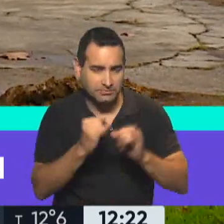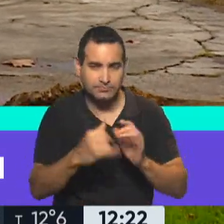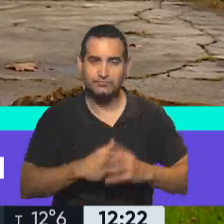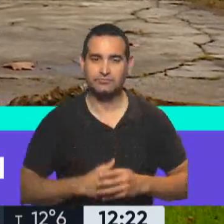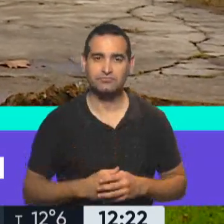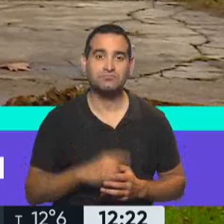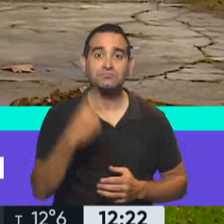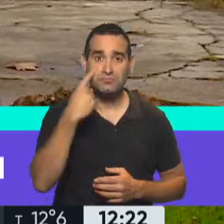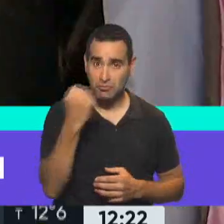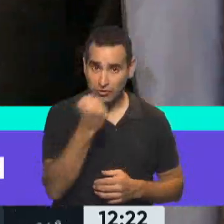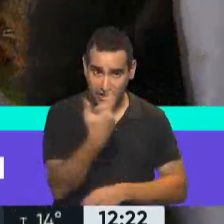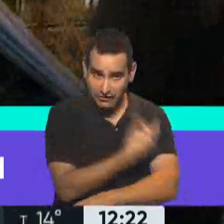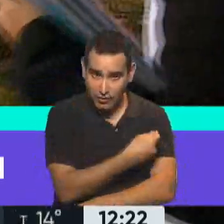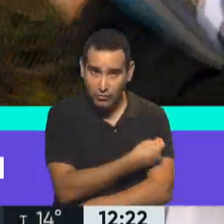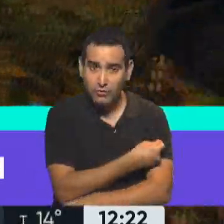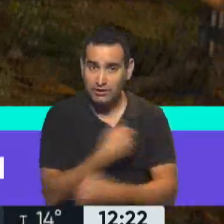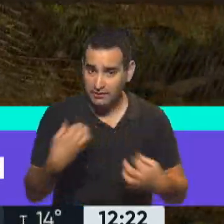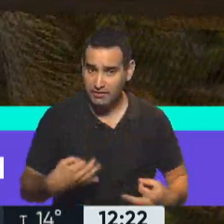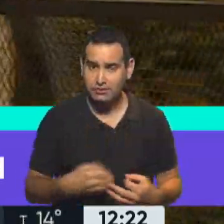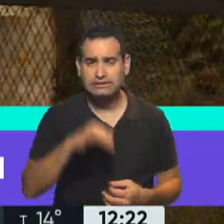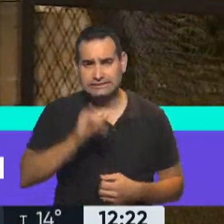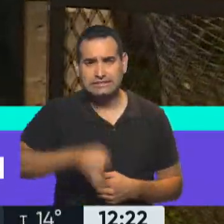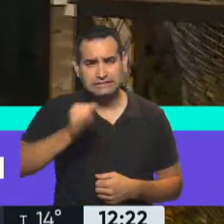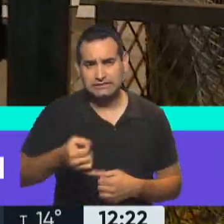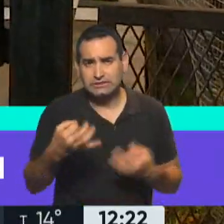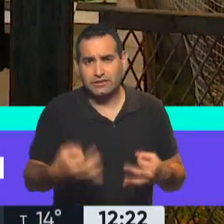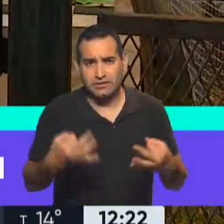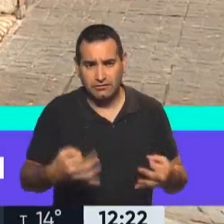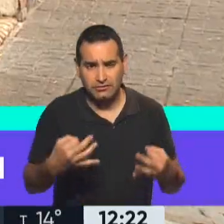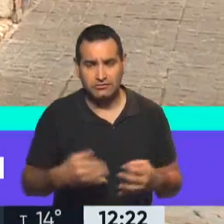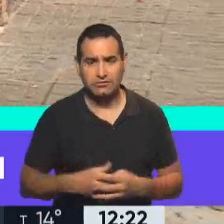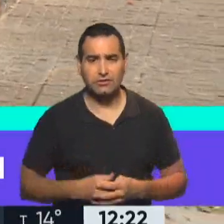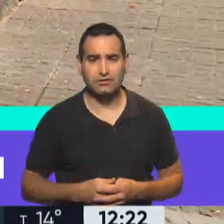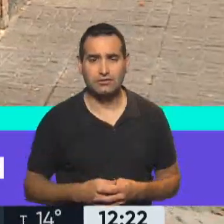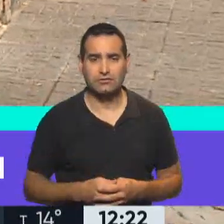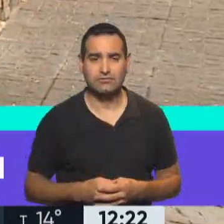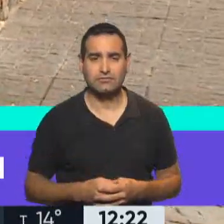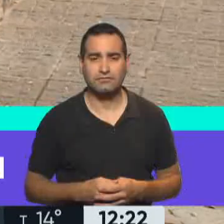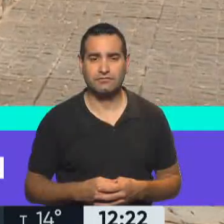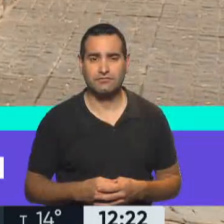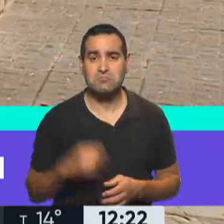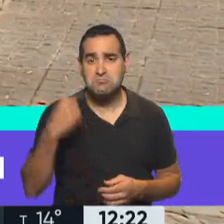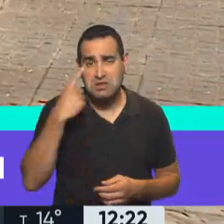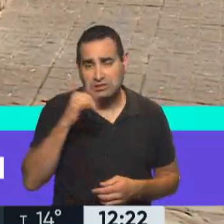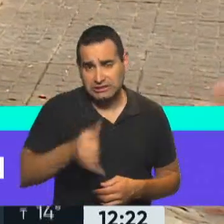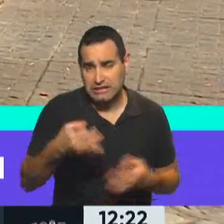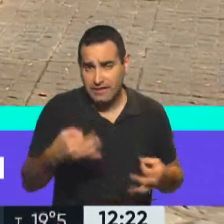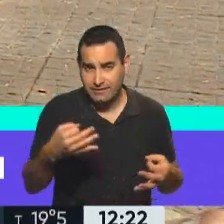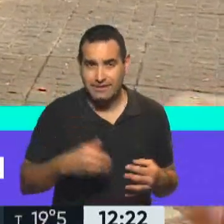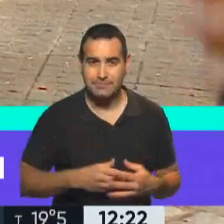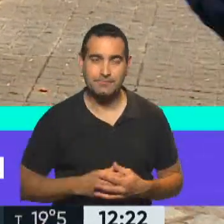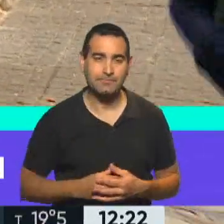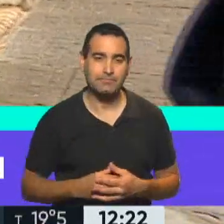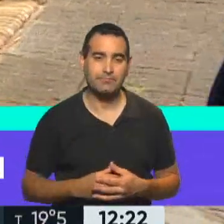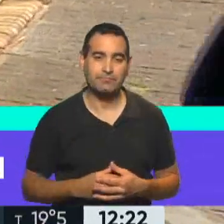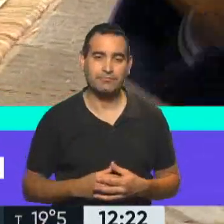le parece? ¿Importante vacunarse? ¿Está bueno? Sí, bueno. Yo no voy a decir que no, pero creo que es bueno. Es